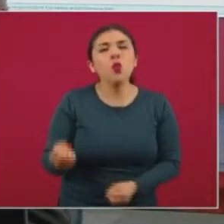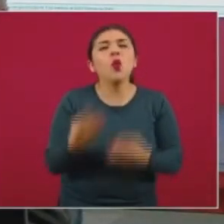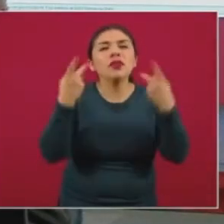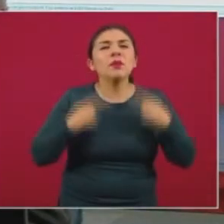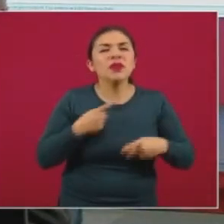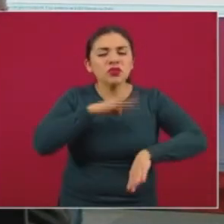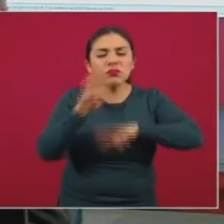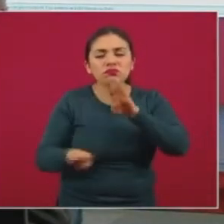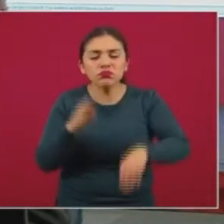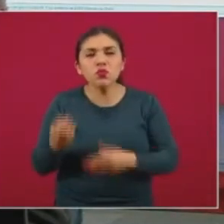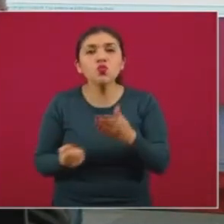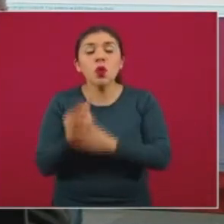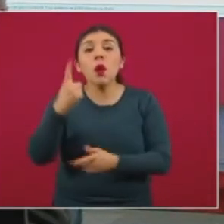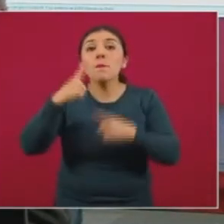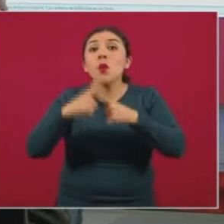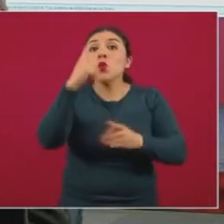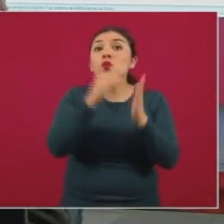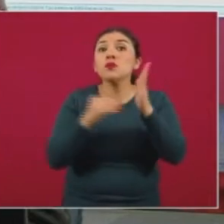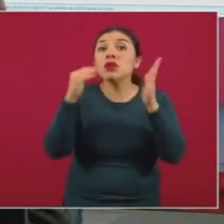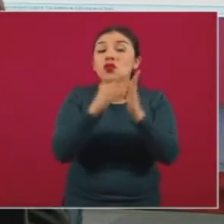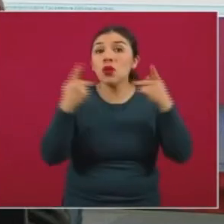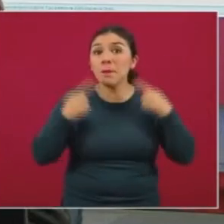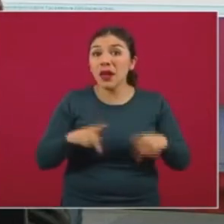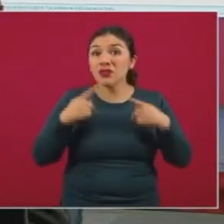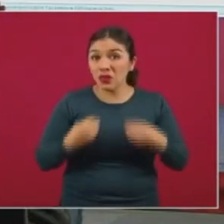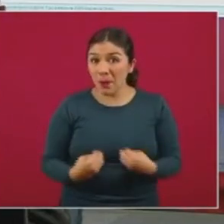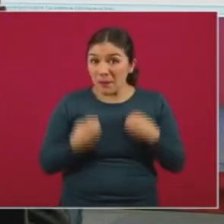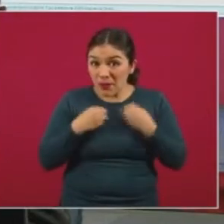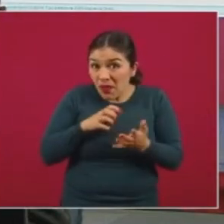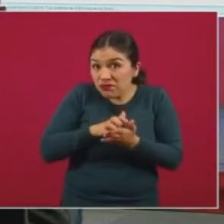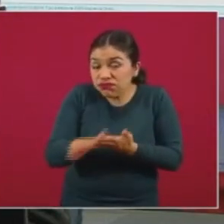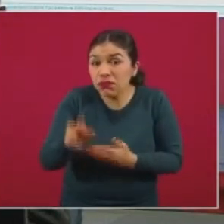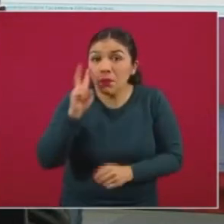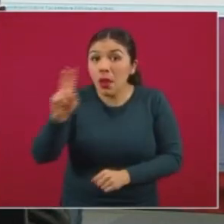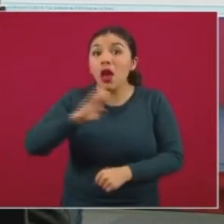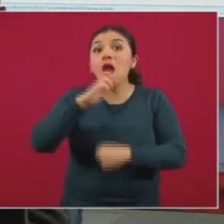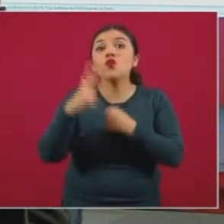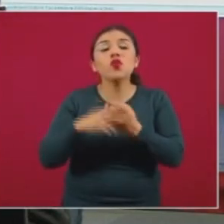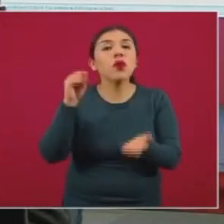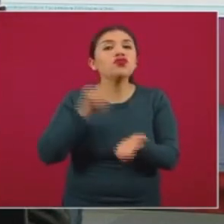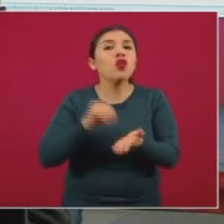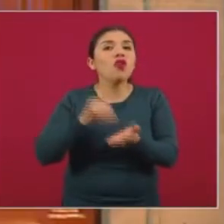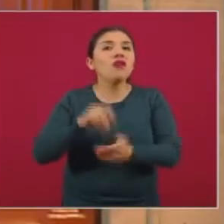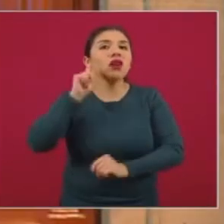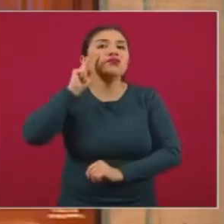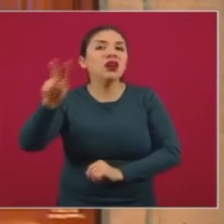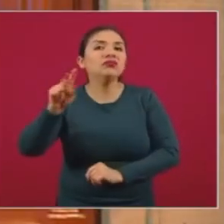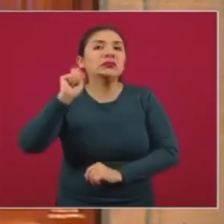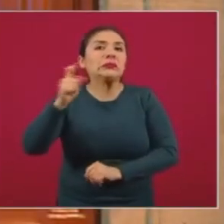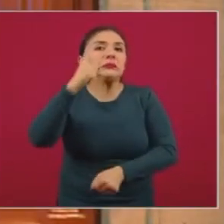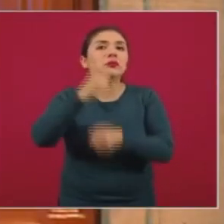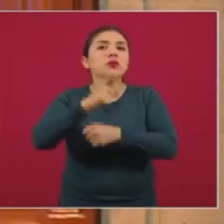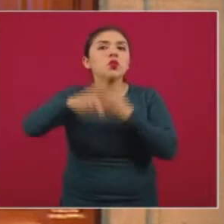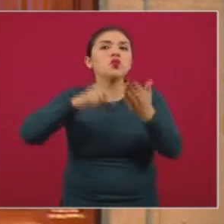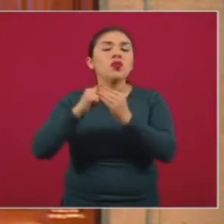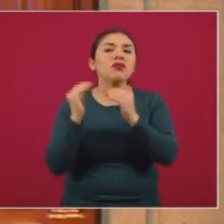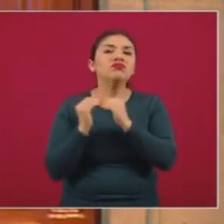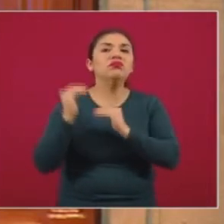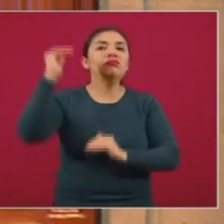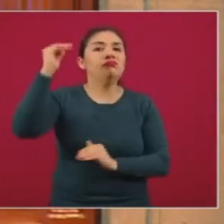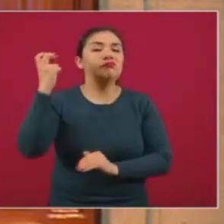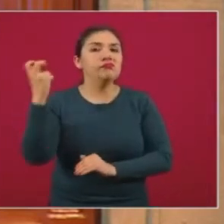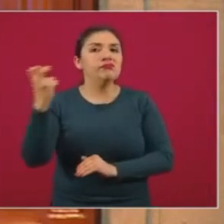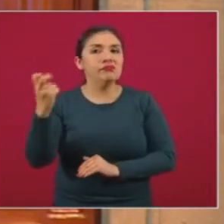defunciones nuevas por millón de habitantes, vemos que Europa todavía sigue ocupando los primeros lugares en